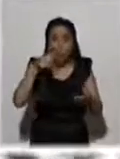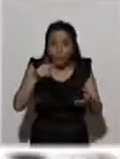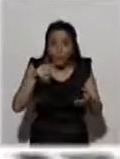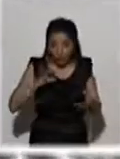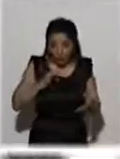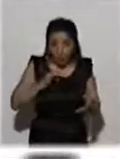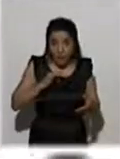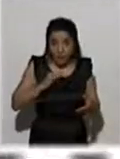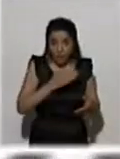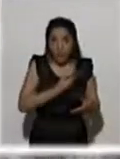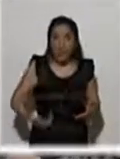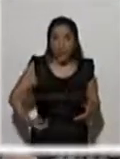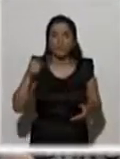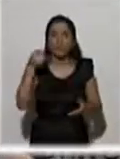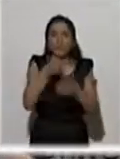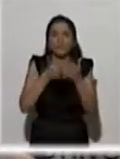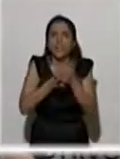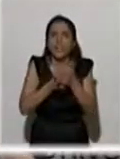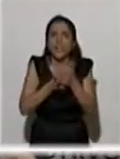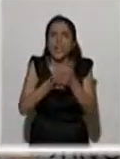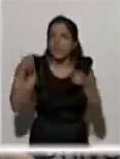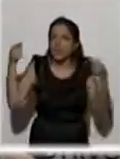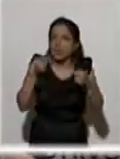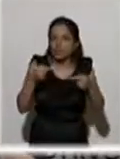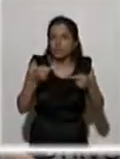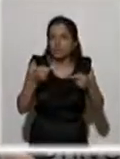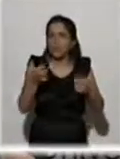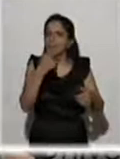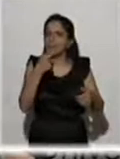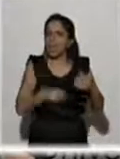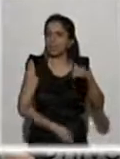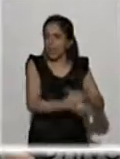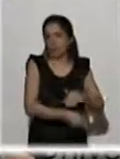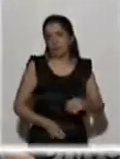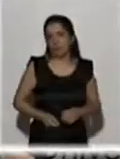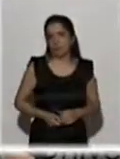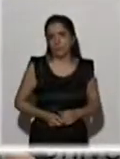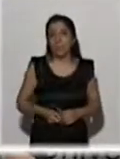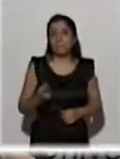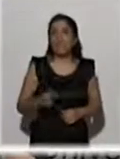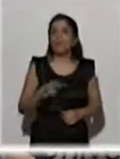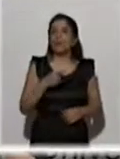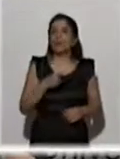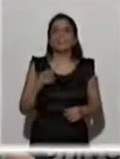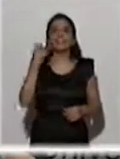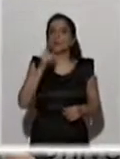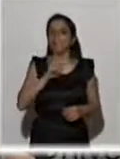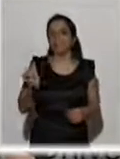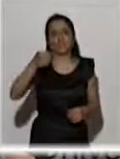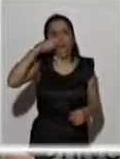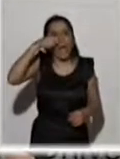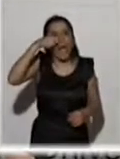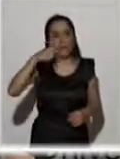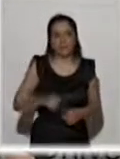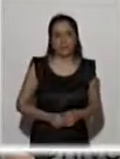contra los narcos. Recuerde, si quiere, que ha creado alas para la educación, pero córtele las alitas a la cocaína. No